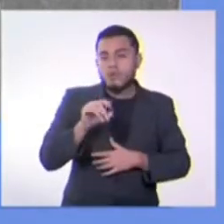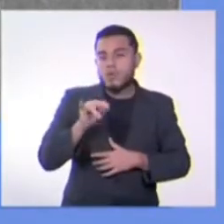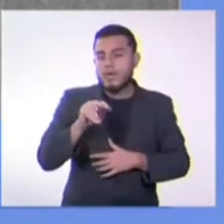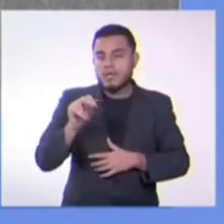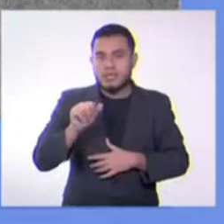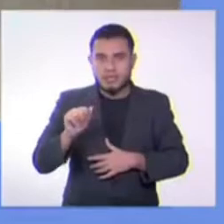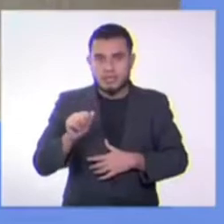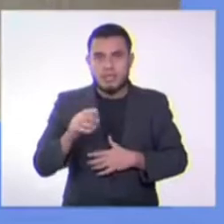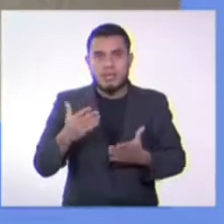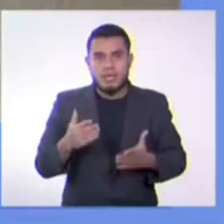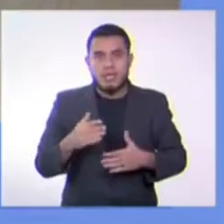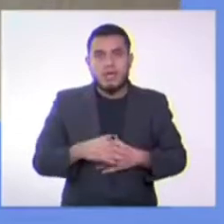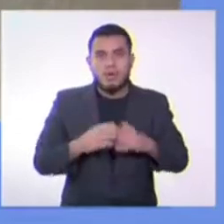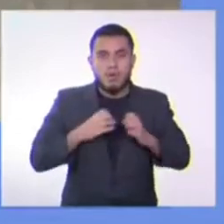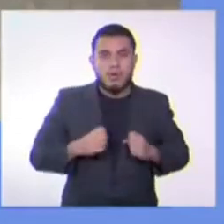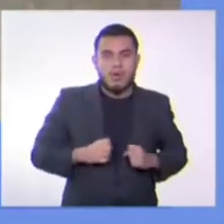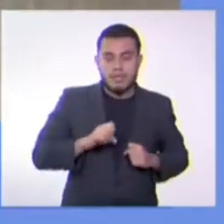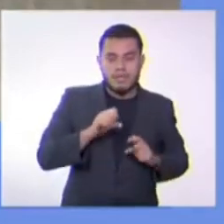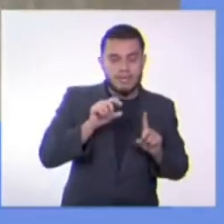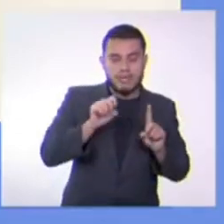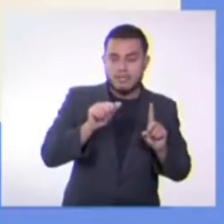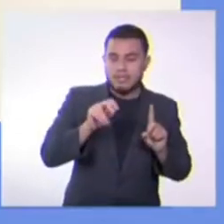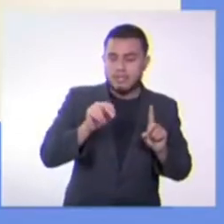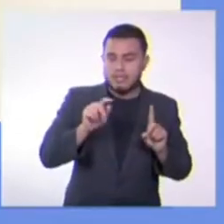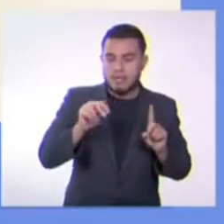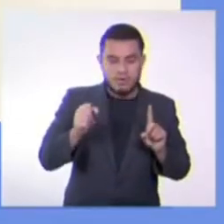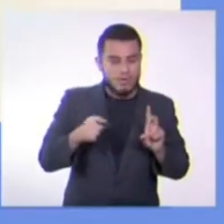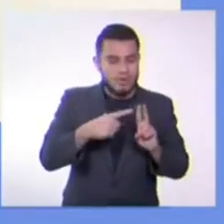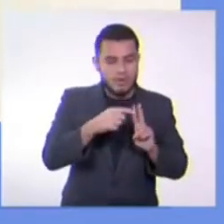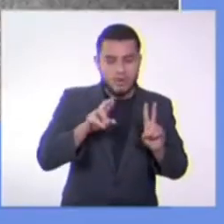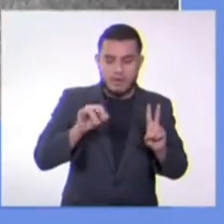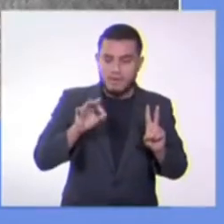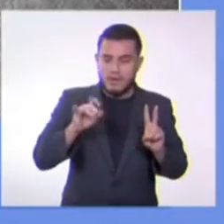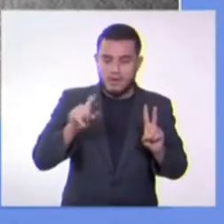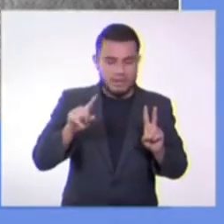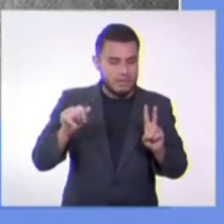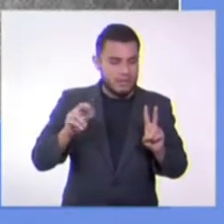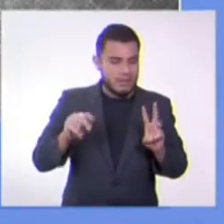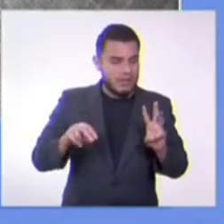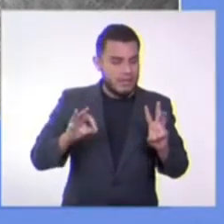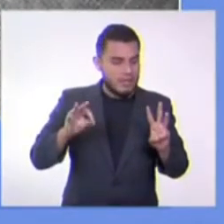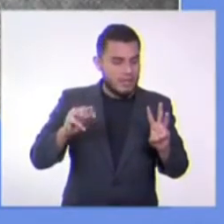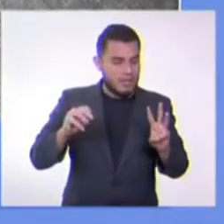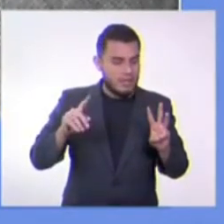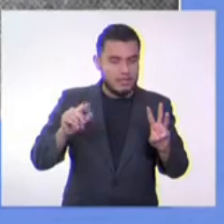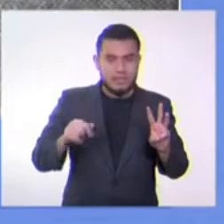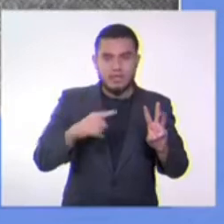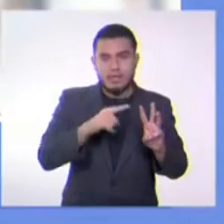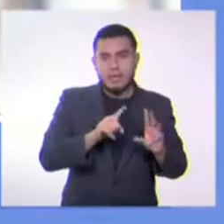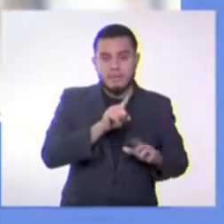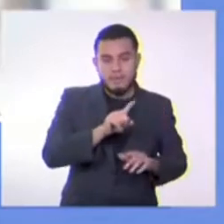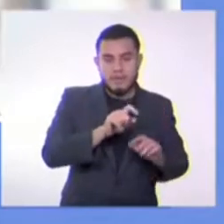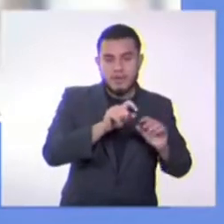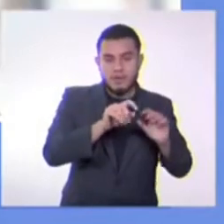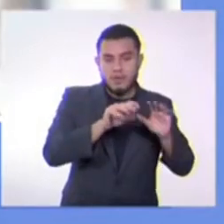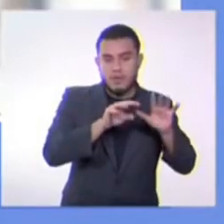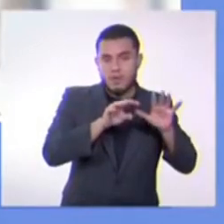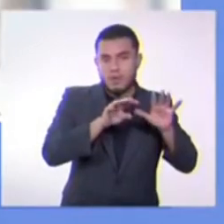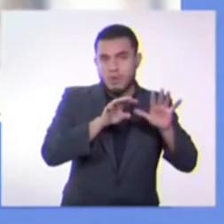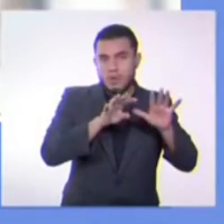con los gobiernos de Santiago González, Rafael Saldívar y Francisco Menéndez de 1871